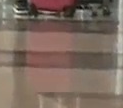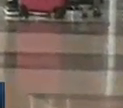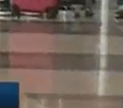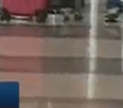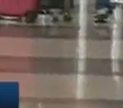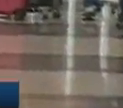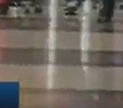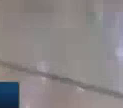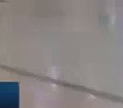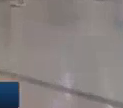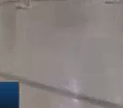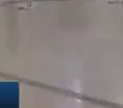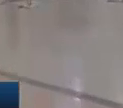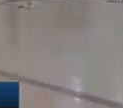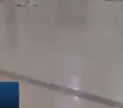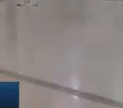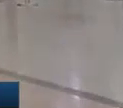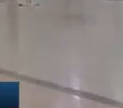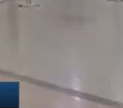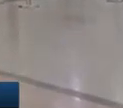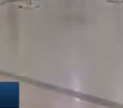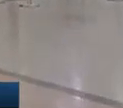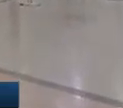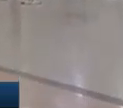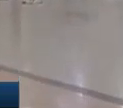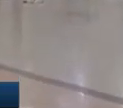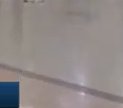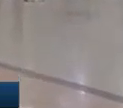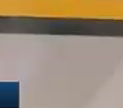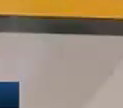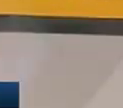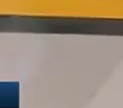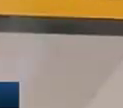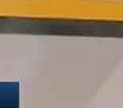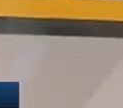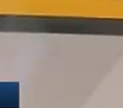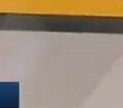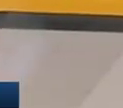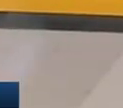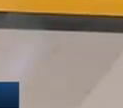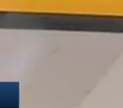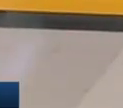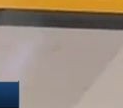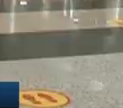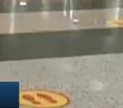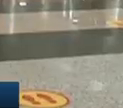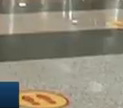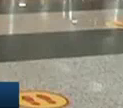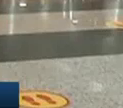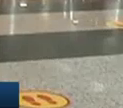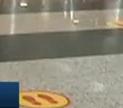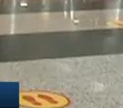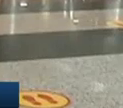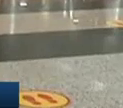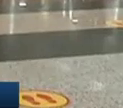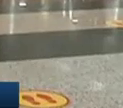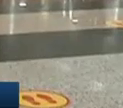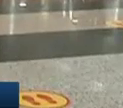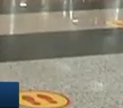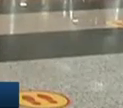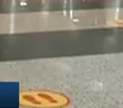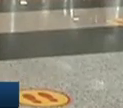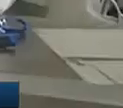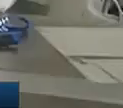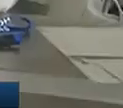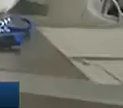Se intensifican los controles a pasajeros que arriban al país en el aeropuerto José Joaquín de Olmedo de Guayaquil para evitar el ingreso de la variante